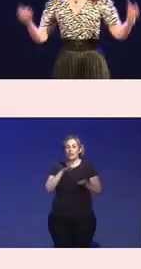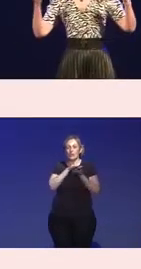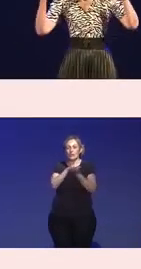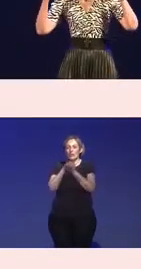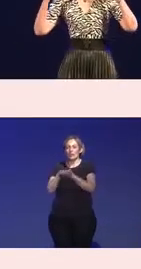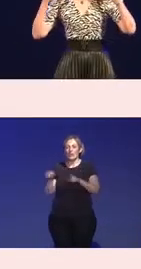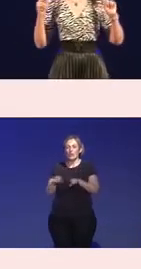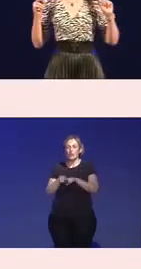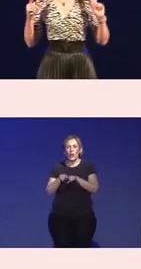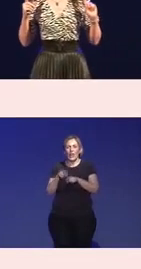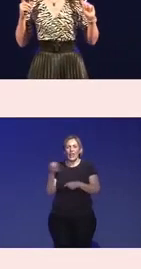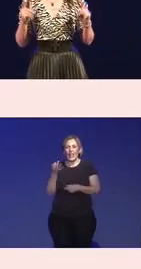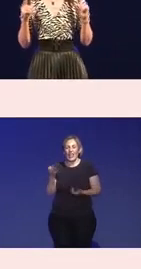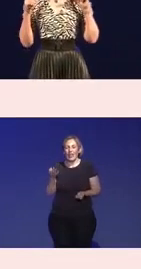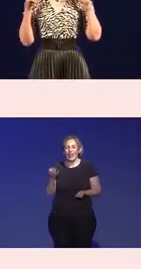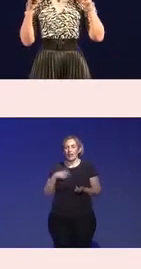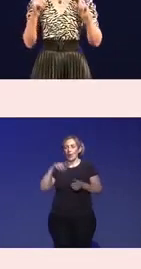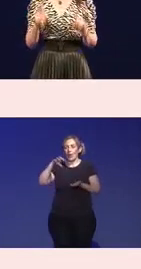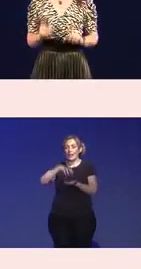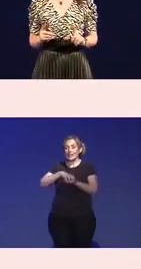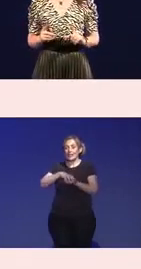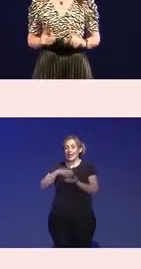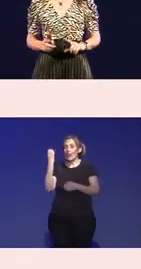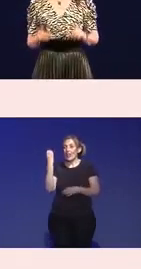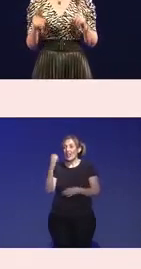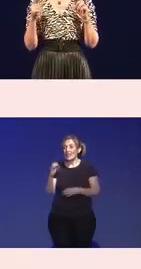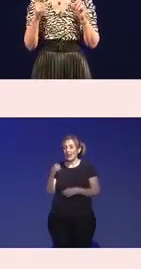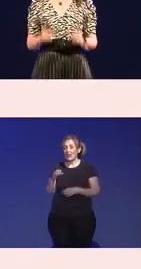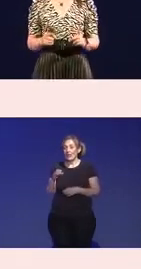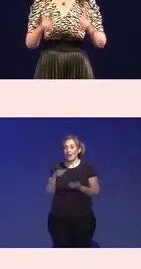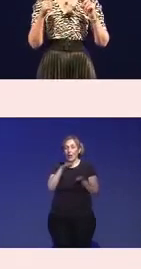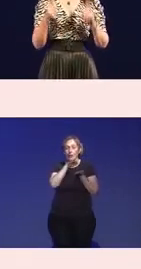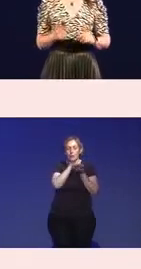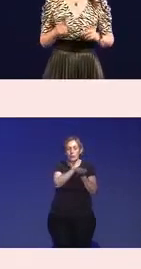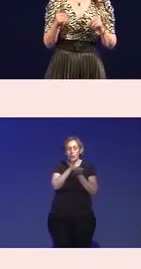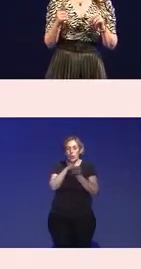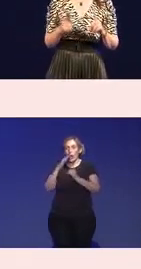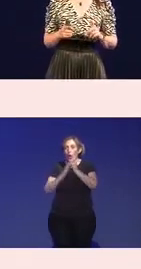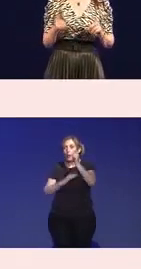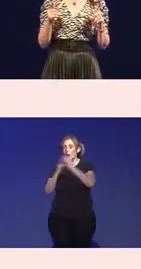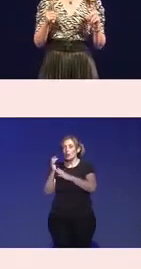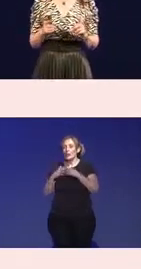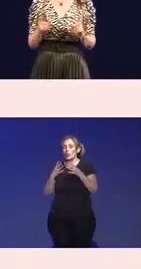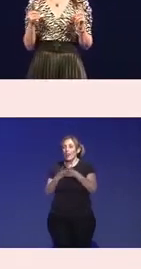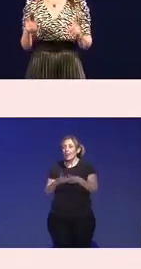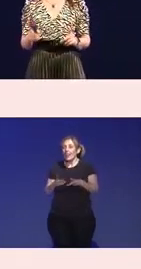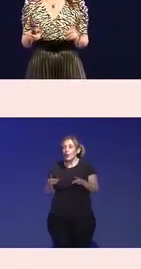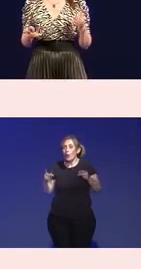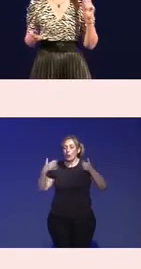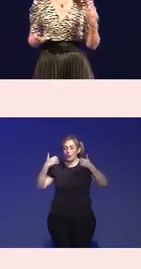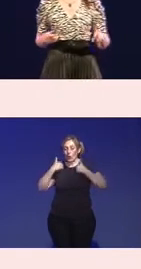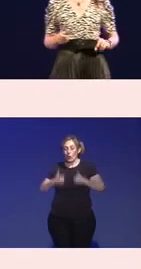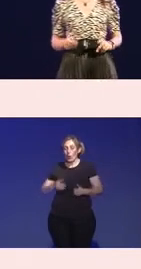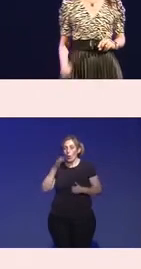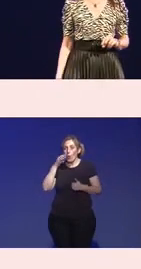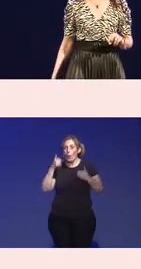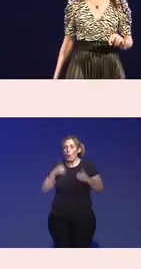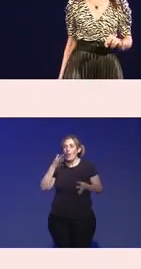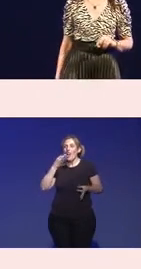cadáveres es una instalación científica en donde se estudia el proceso de descomposición del cuerpo humano a